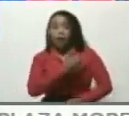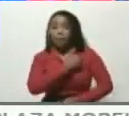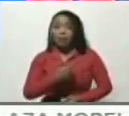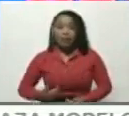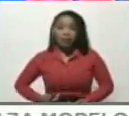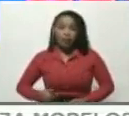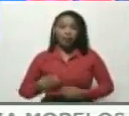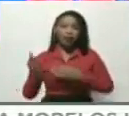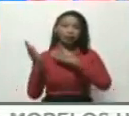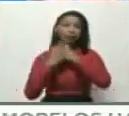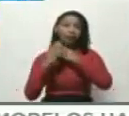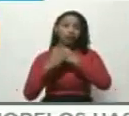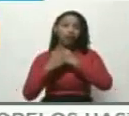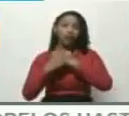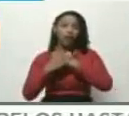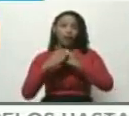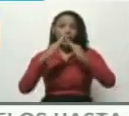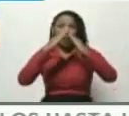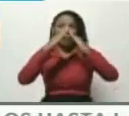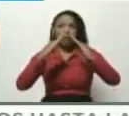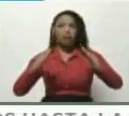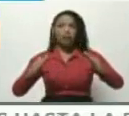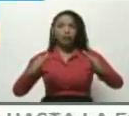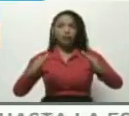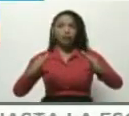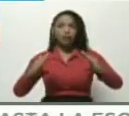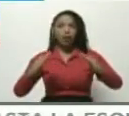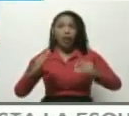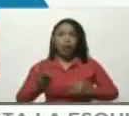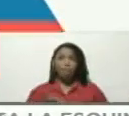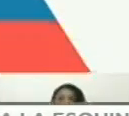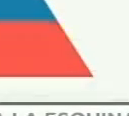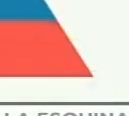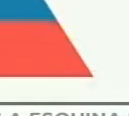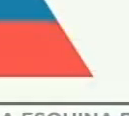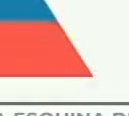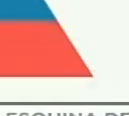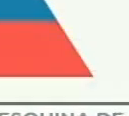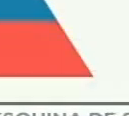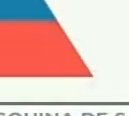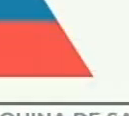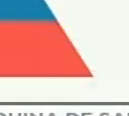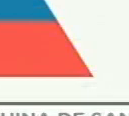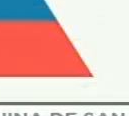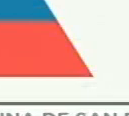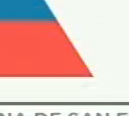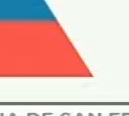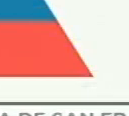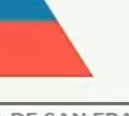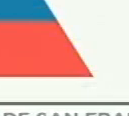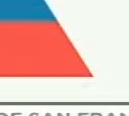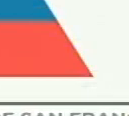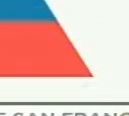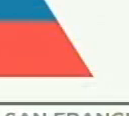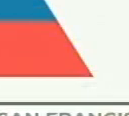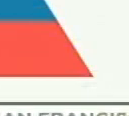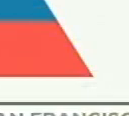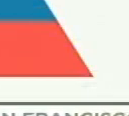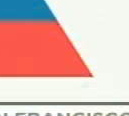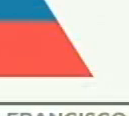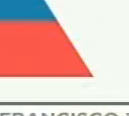hablado de la pirámide, donde lo más importante es lo que se discute en las bases, lo que discuten los